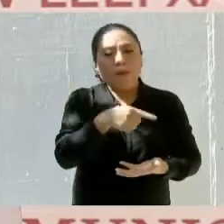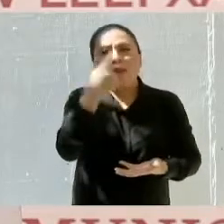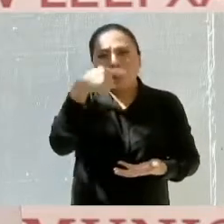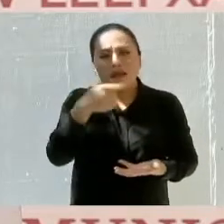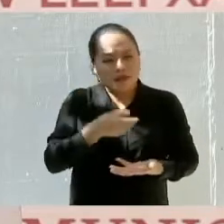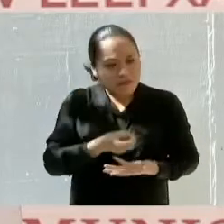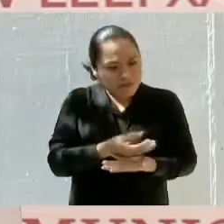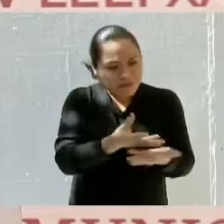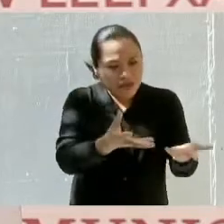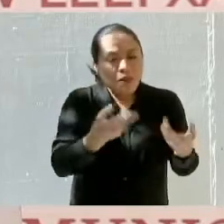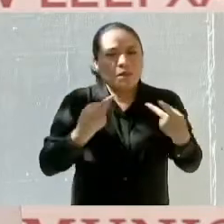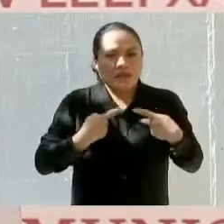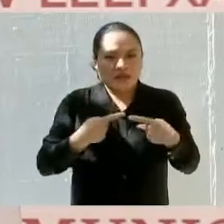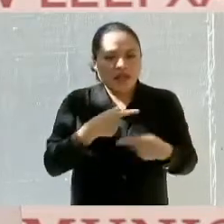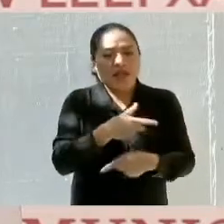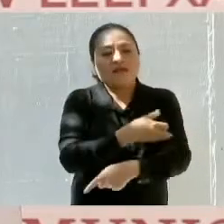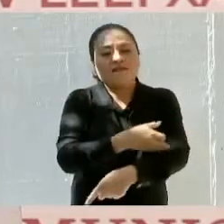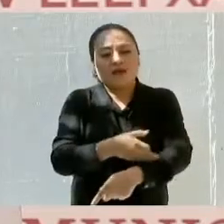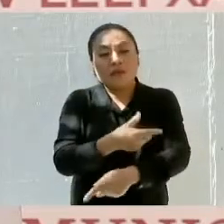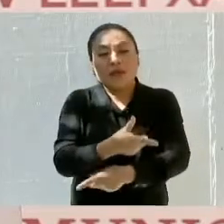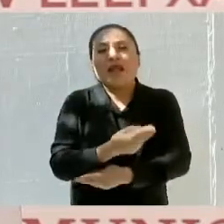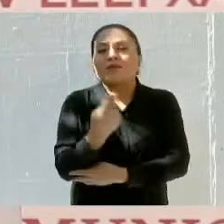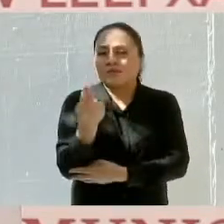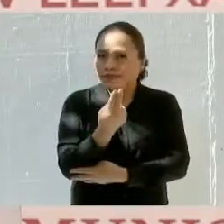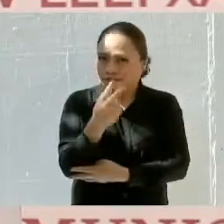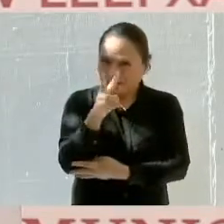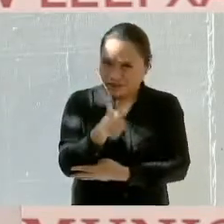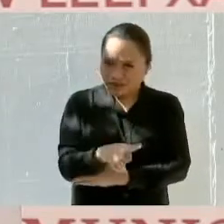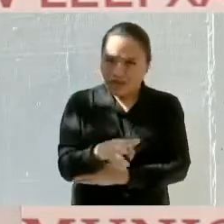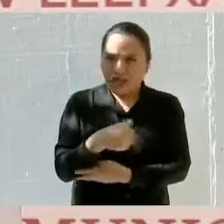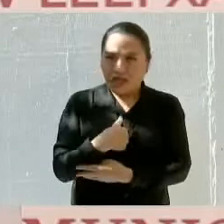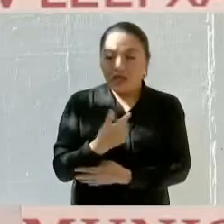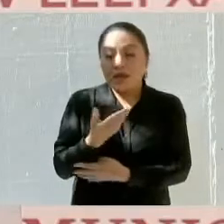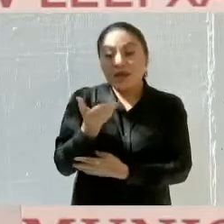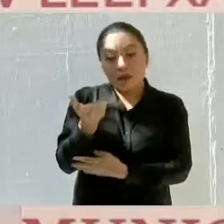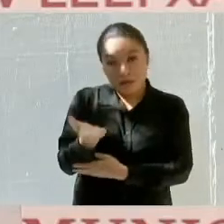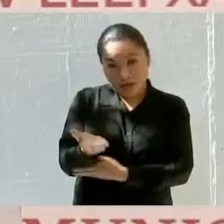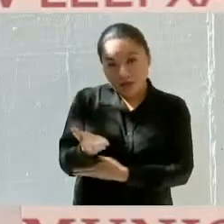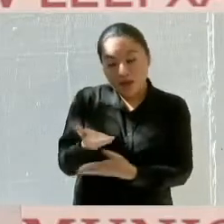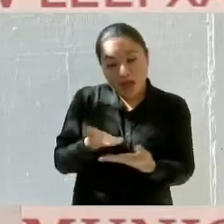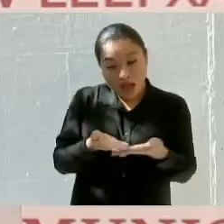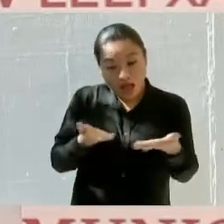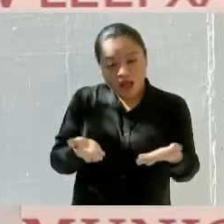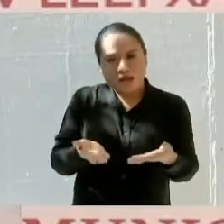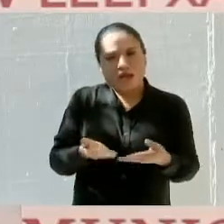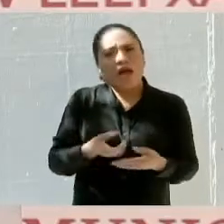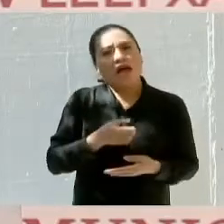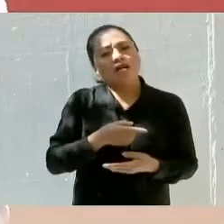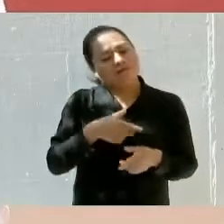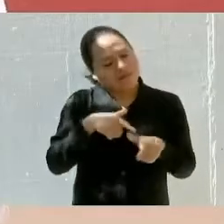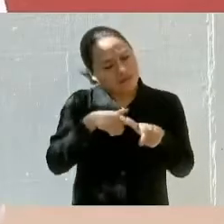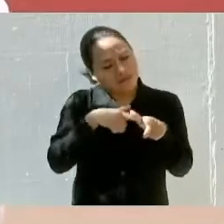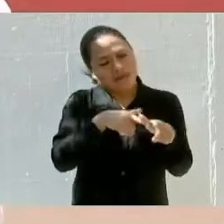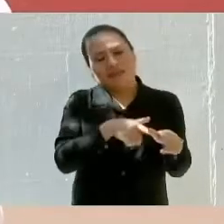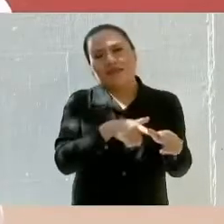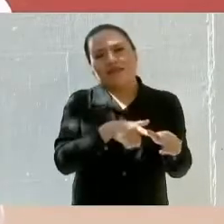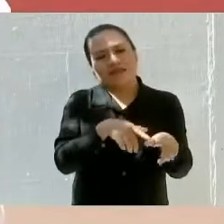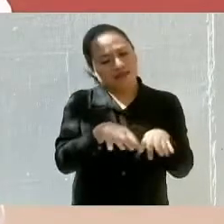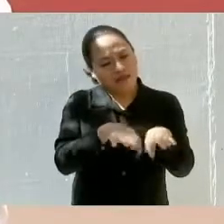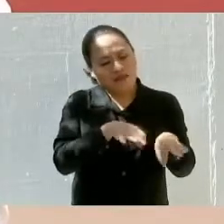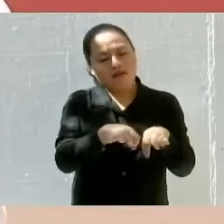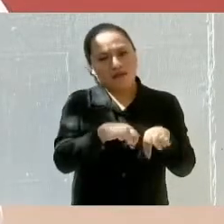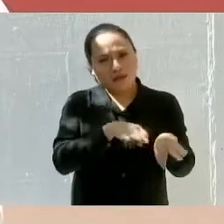lo necesitan. Y también pedirle que sigamos trabajando. Tenemos en el municipio el tema